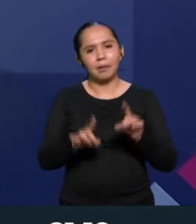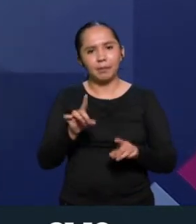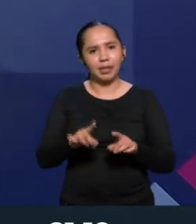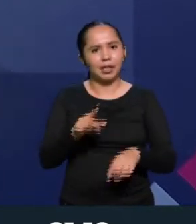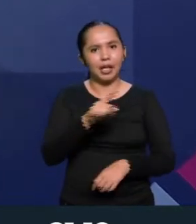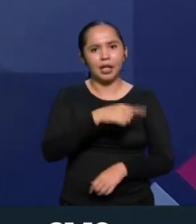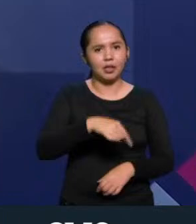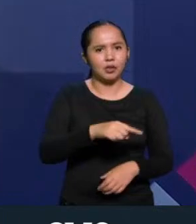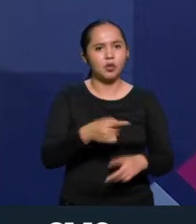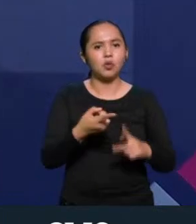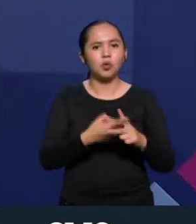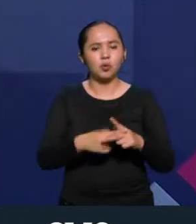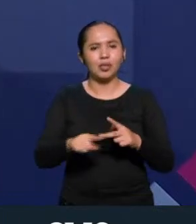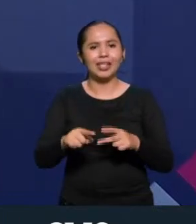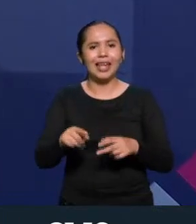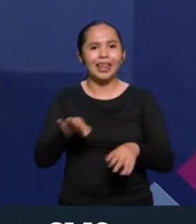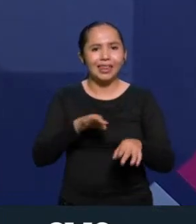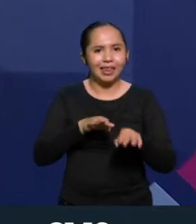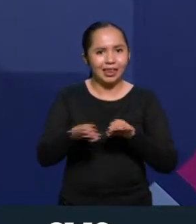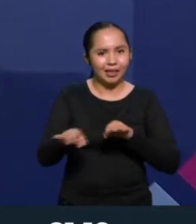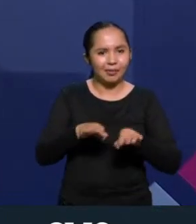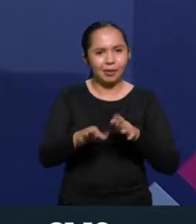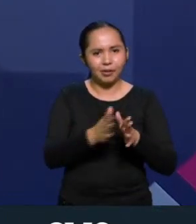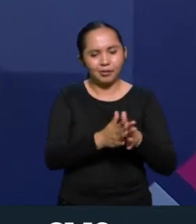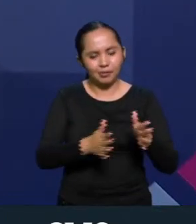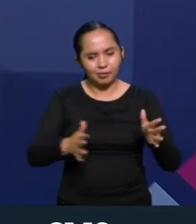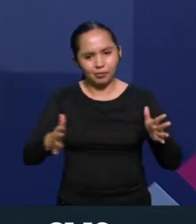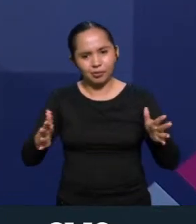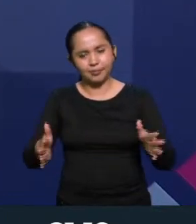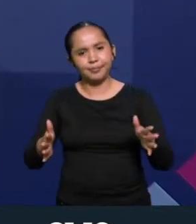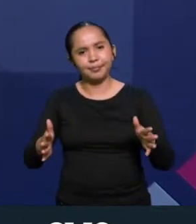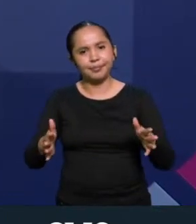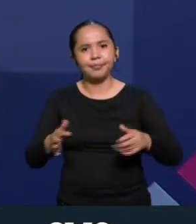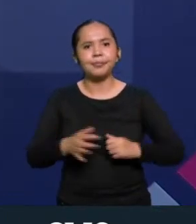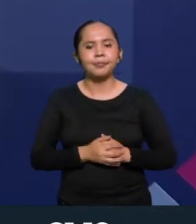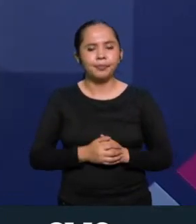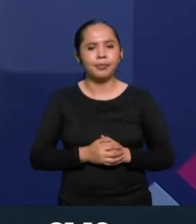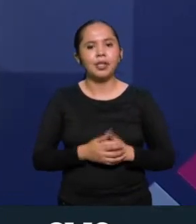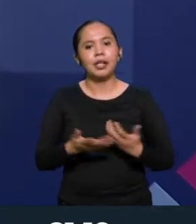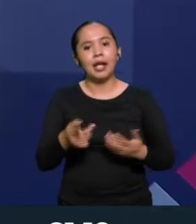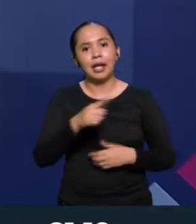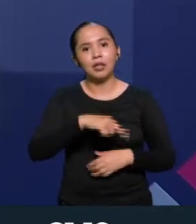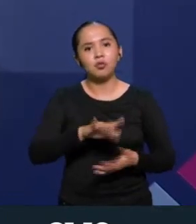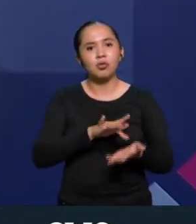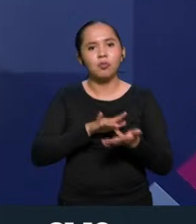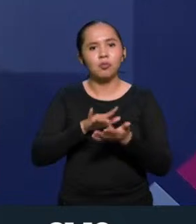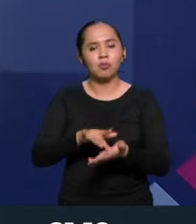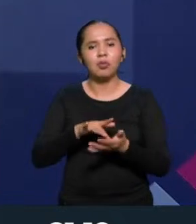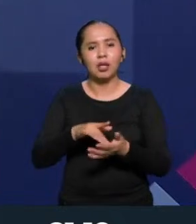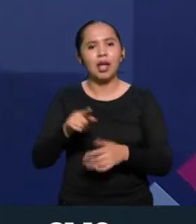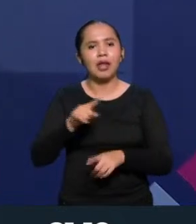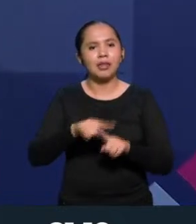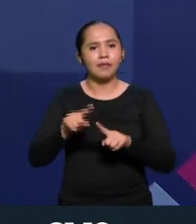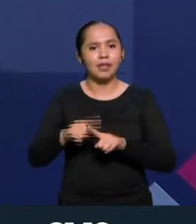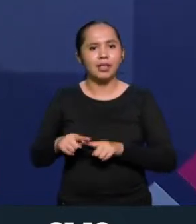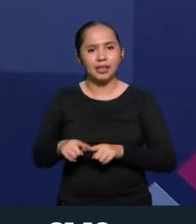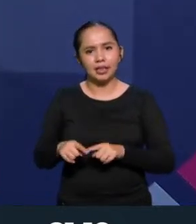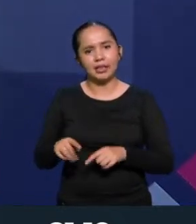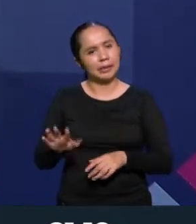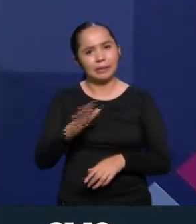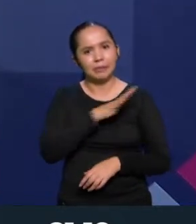en el que hayan incursionado en el ámbito laboral, pues aportaciones a cuentas generales o a